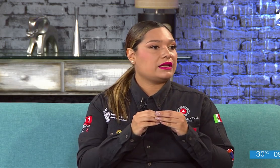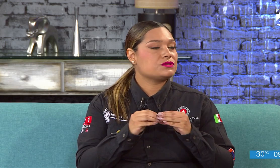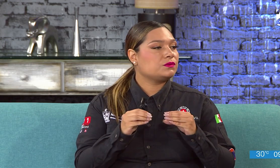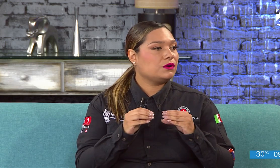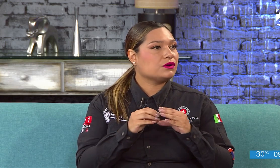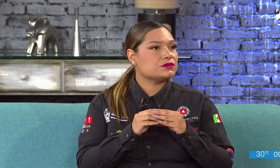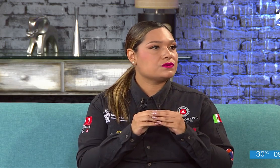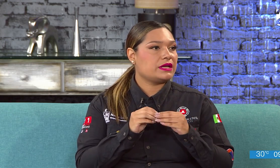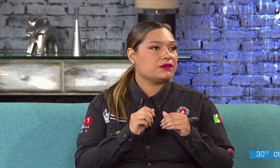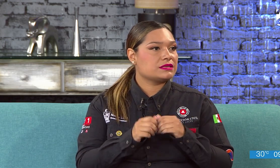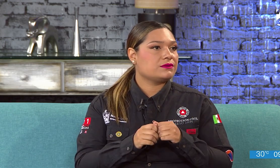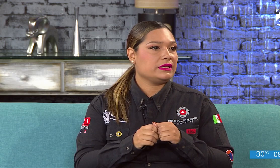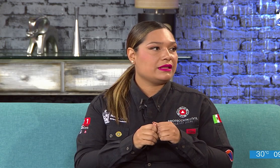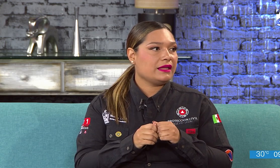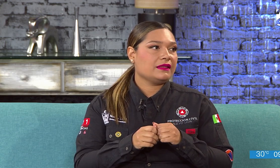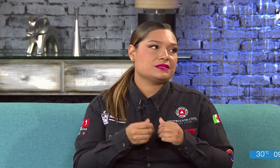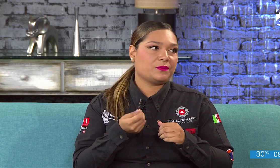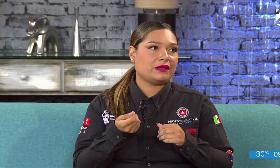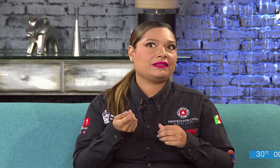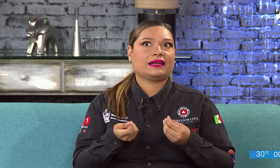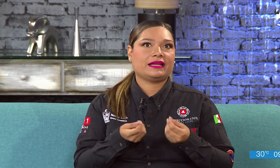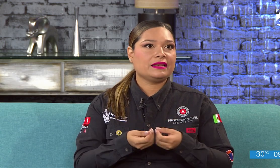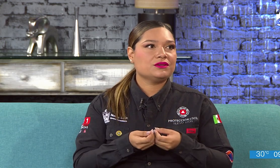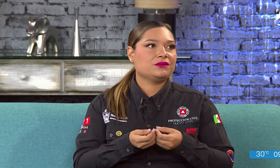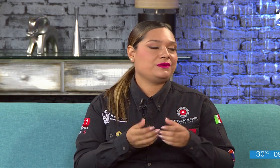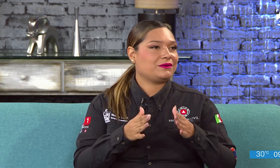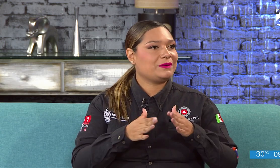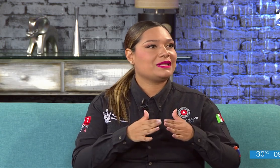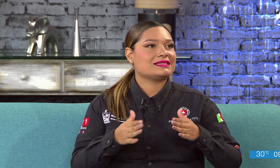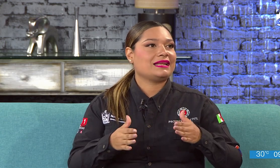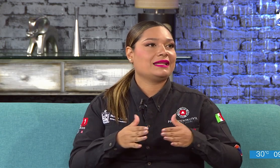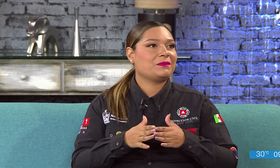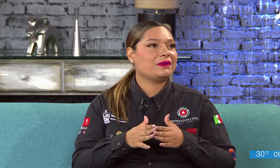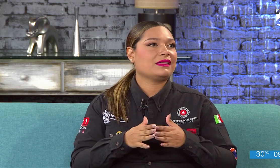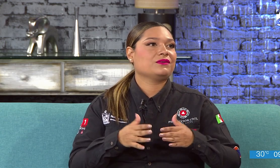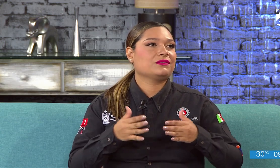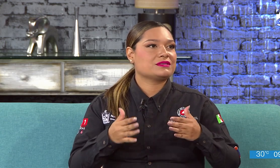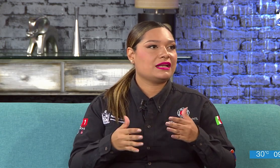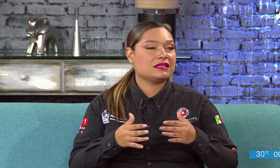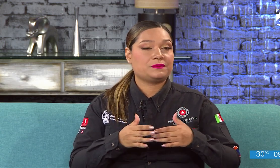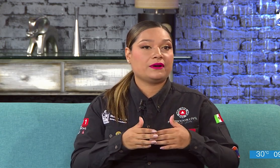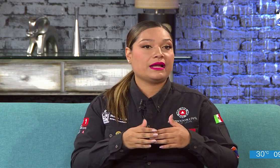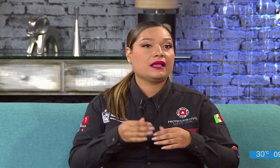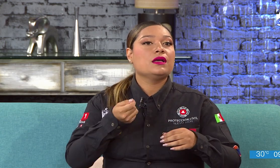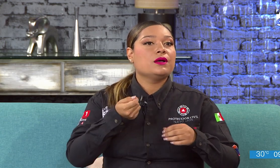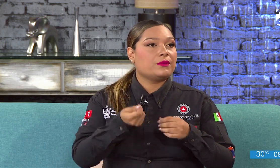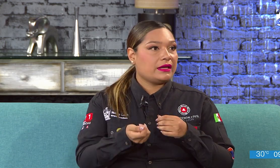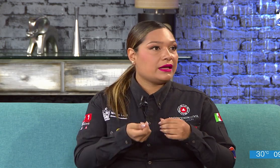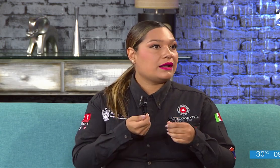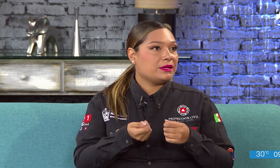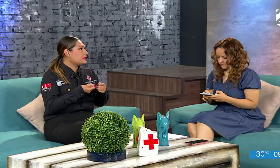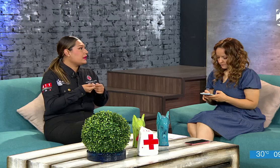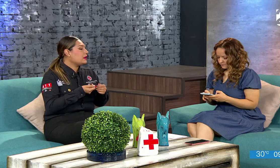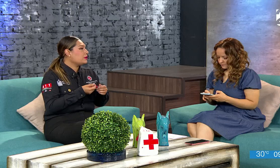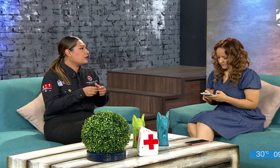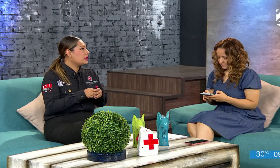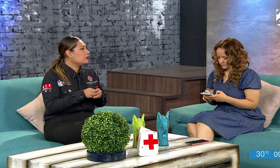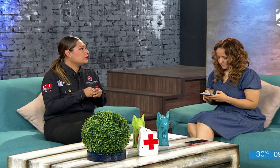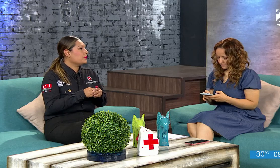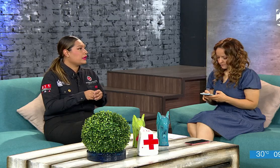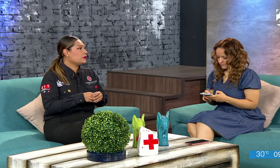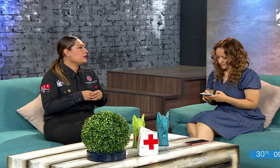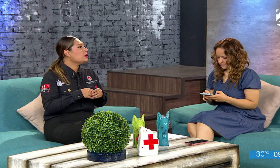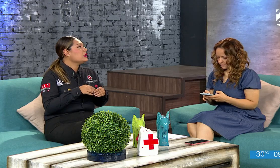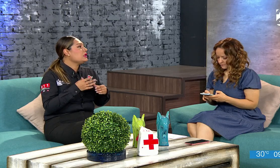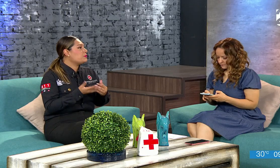lo que es su block o su sello de seguridad. Esto para evitar que el niño, pues obviamente está en la etapa de conocer, de explorar, pueda llegar a meter a lo mejor